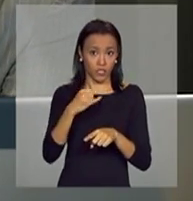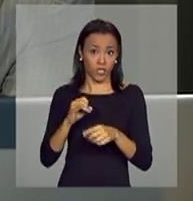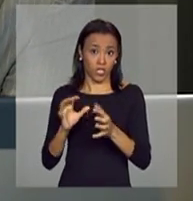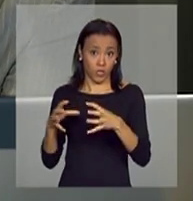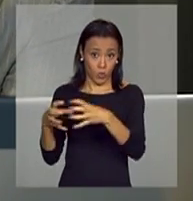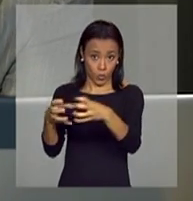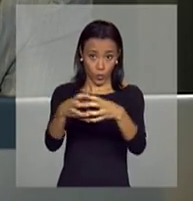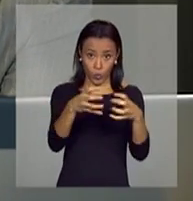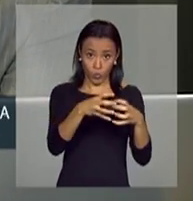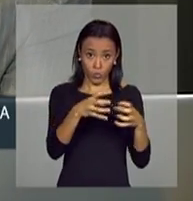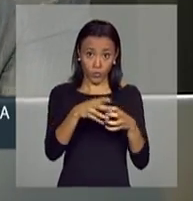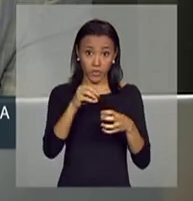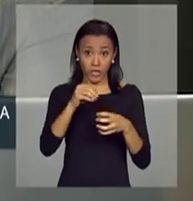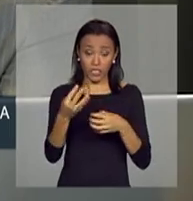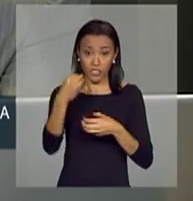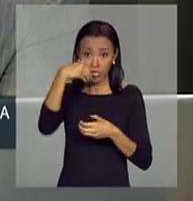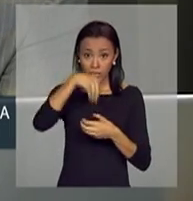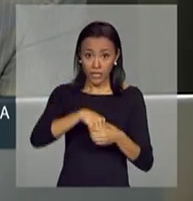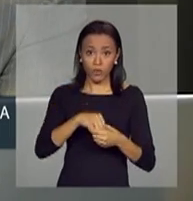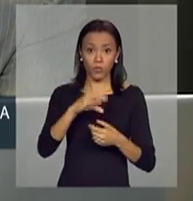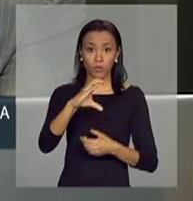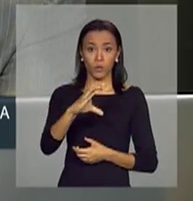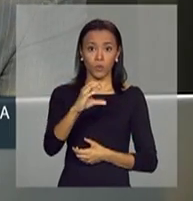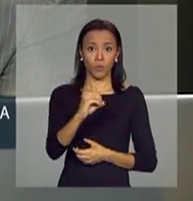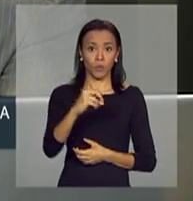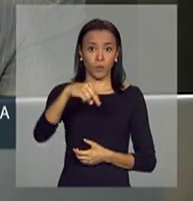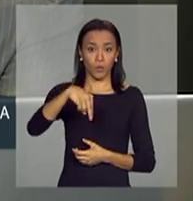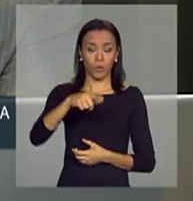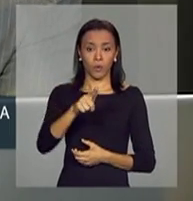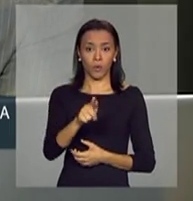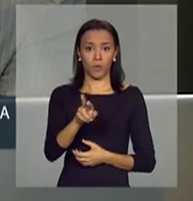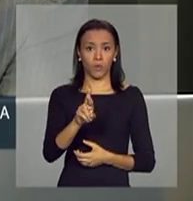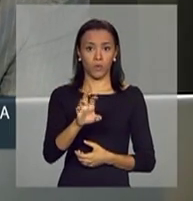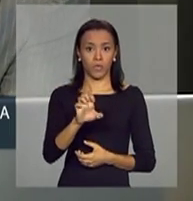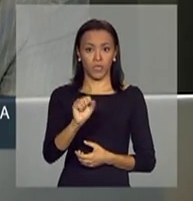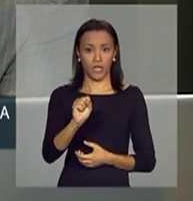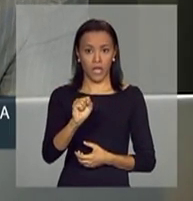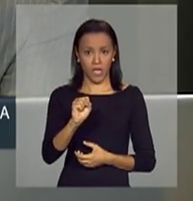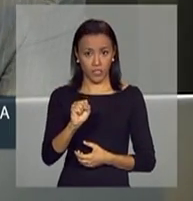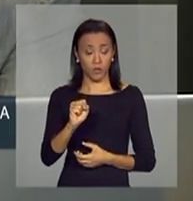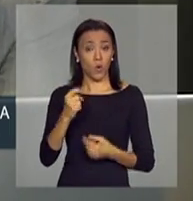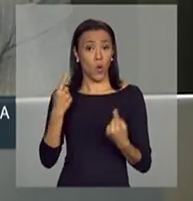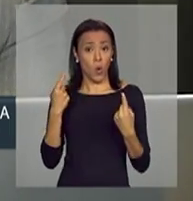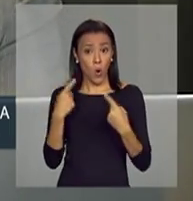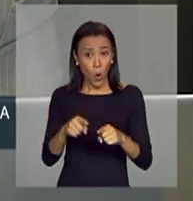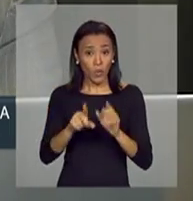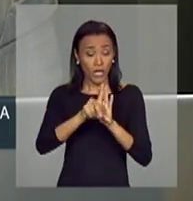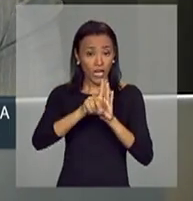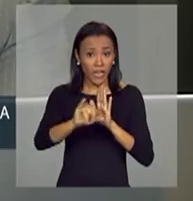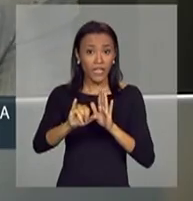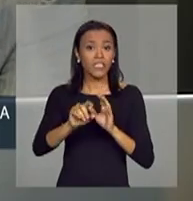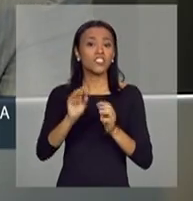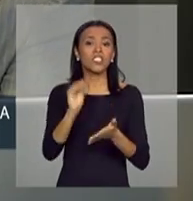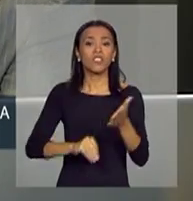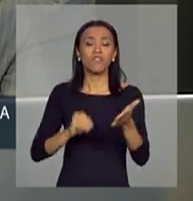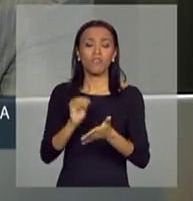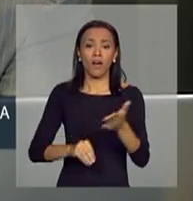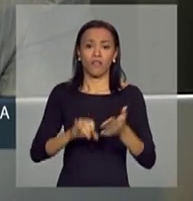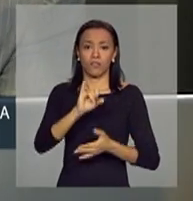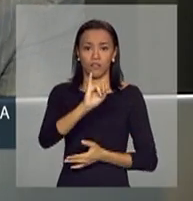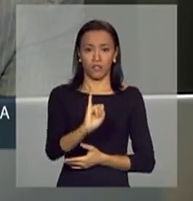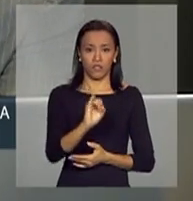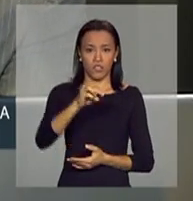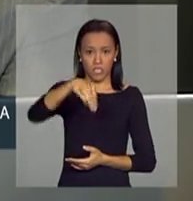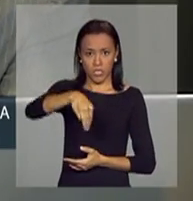Congreso que indican que ellos también están tomando parte en la lucha contra la impunidad. No se trata solo de la comisión aislada y